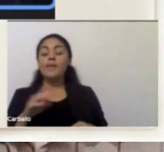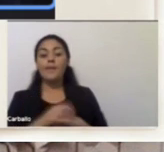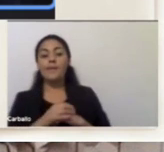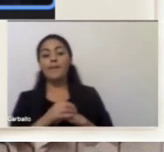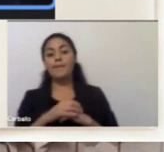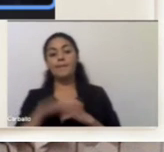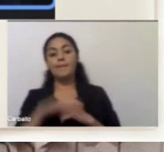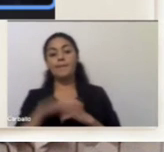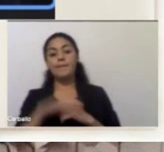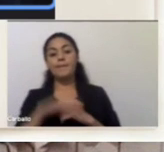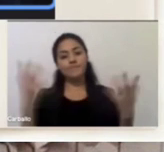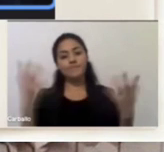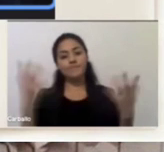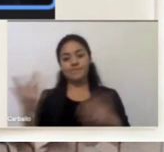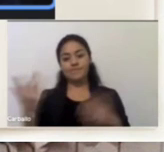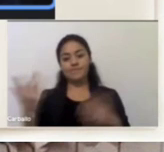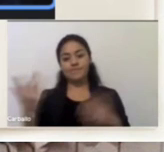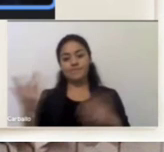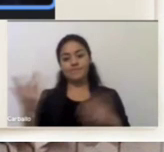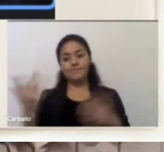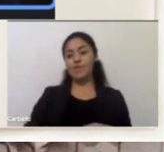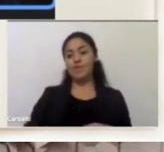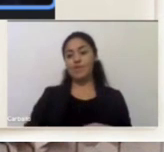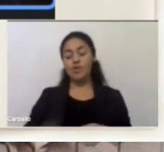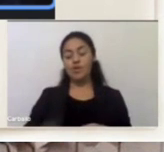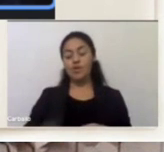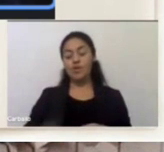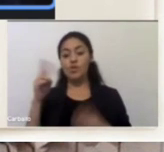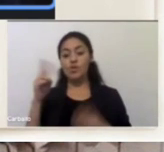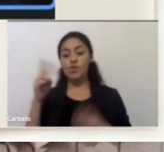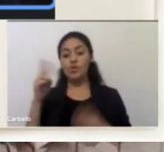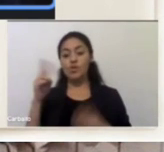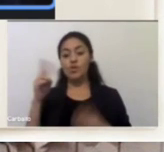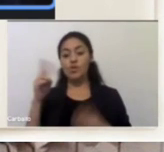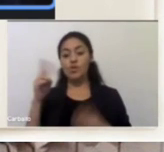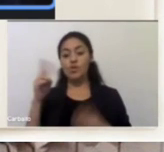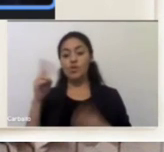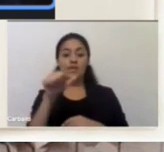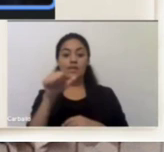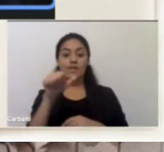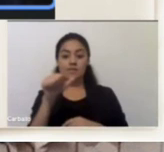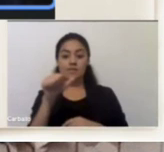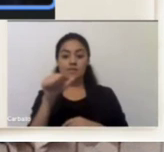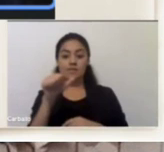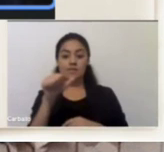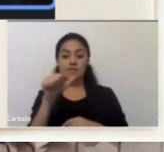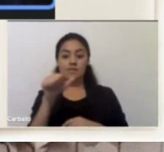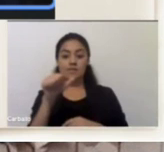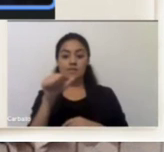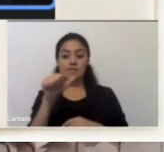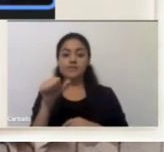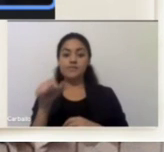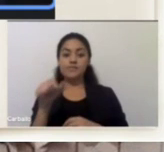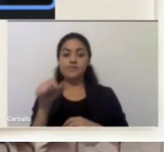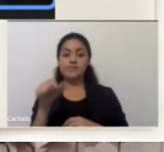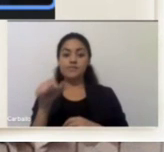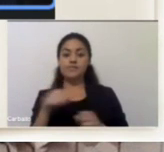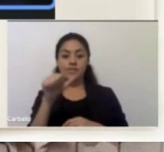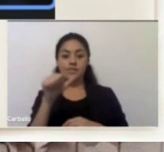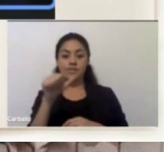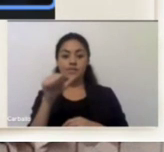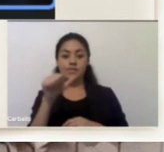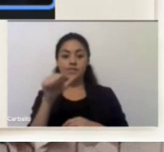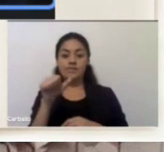2016 se resolvió el primero, el Tribunal Electoral construye una sentencia encabezada por la magistrada Roxana García